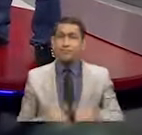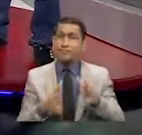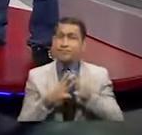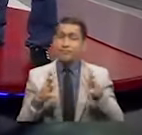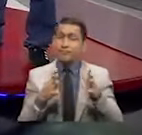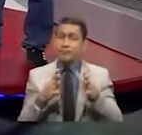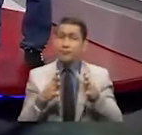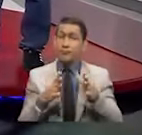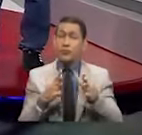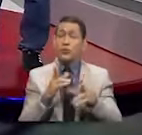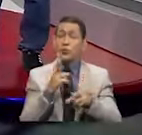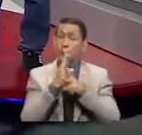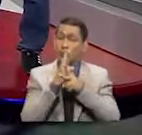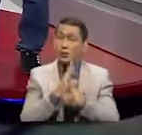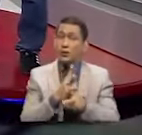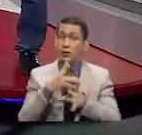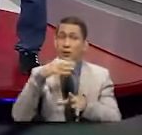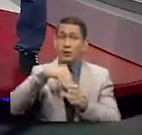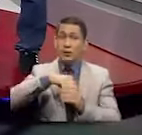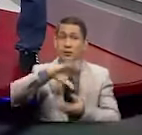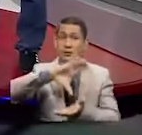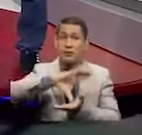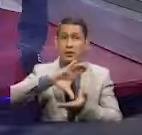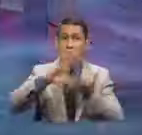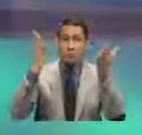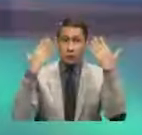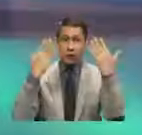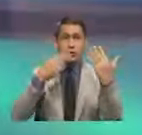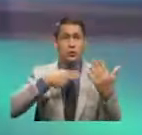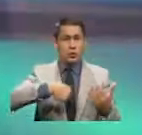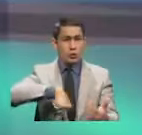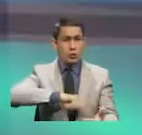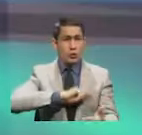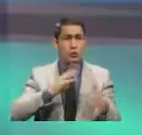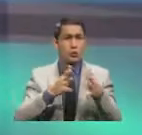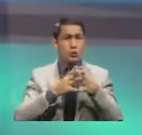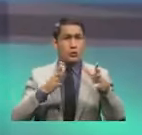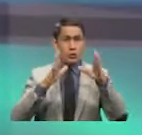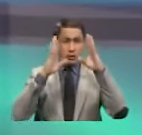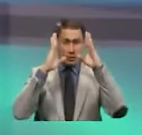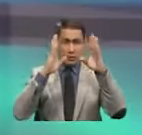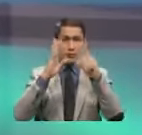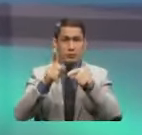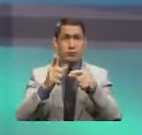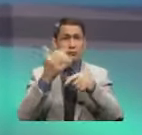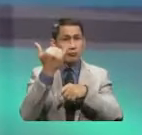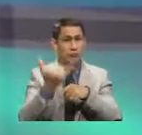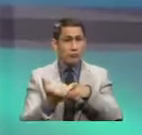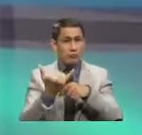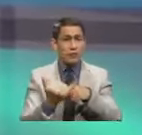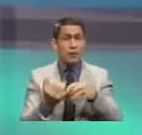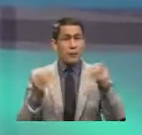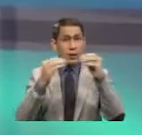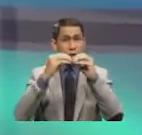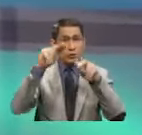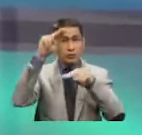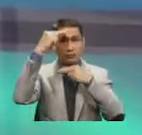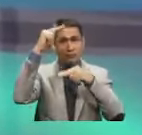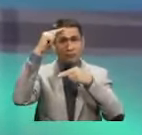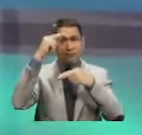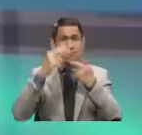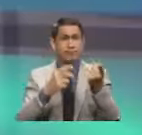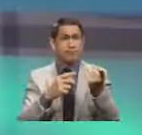en este sector tan comercial, José, ¿no? Del centro de Guayaquil. Estaremos entonces expectantes a tu nota. Mientras tanto, seguimos con más aquí en la segunda emisión de El